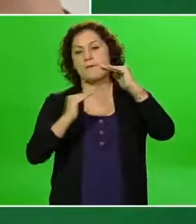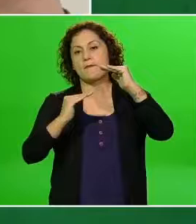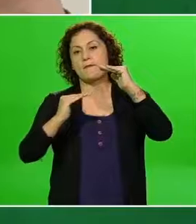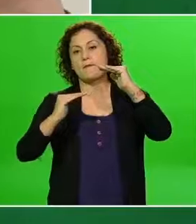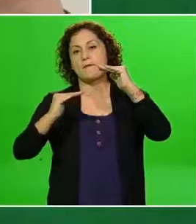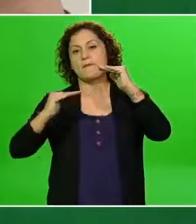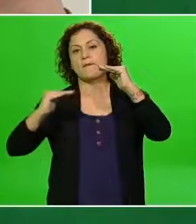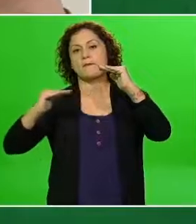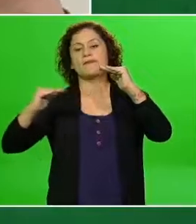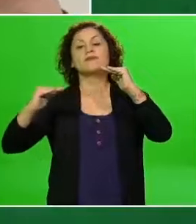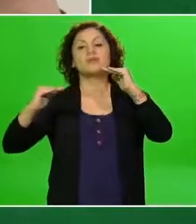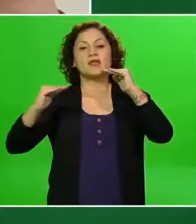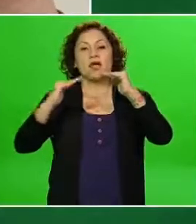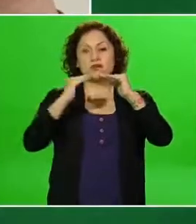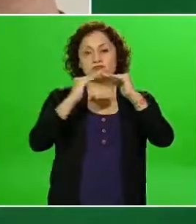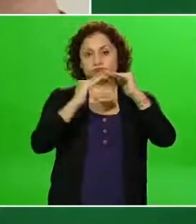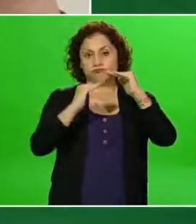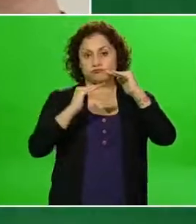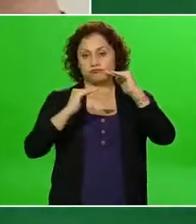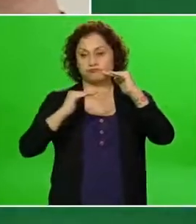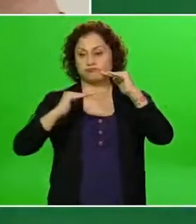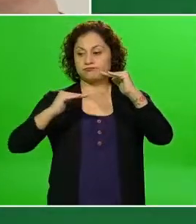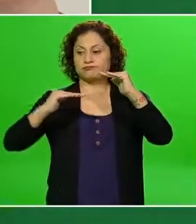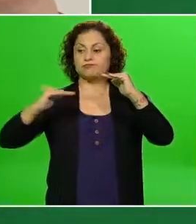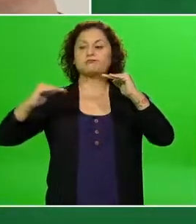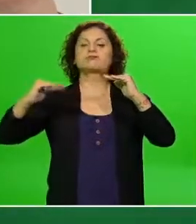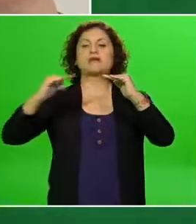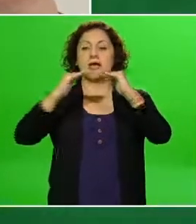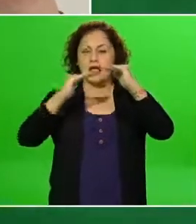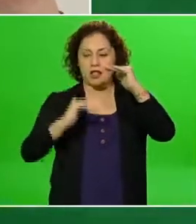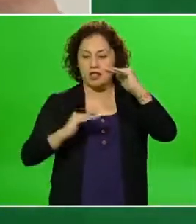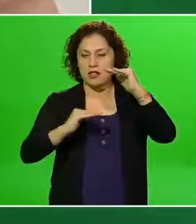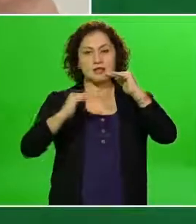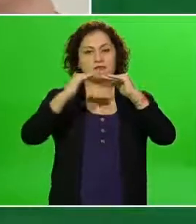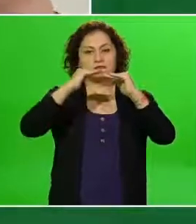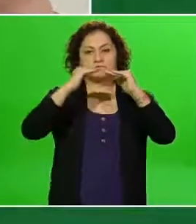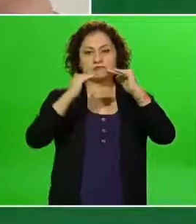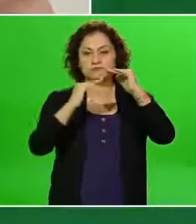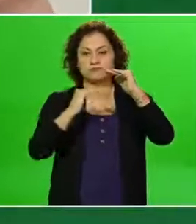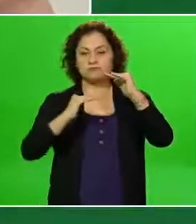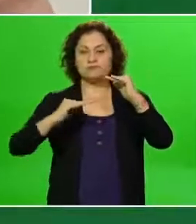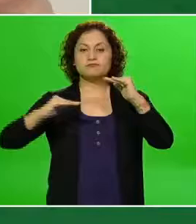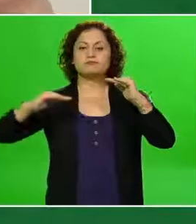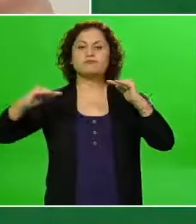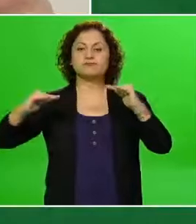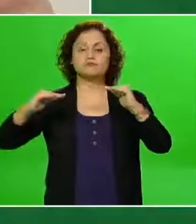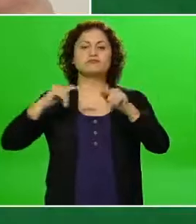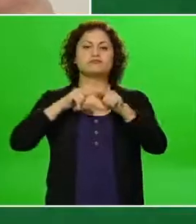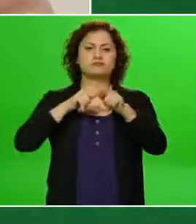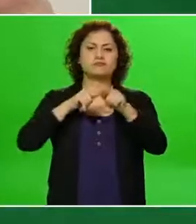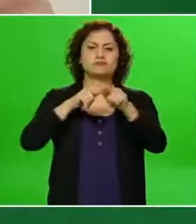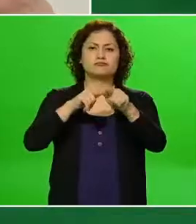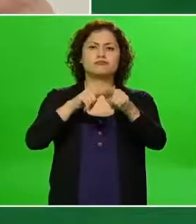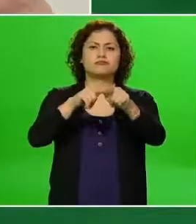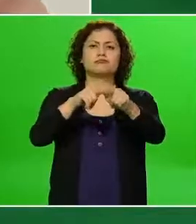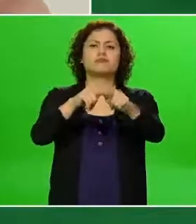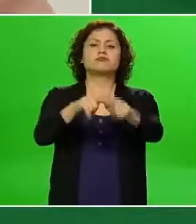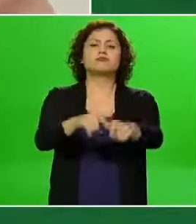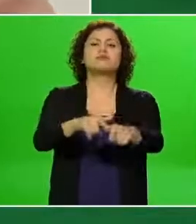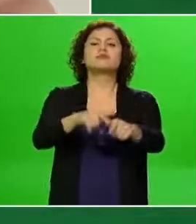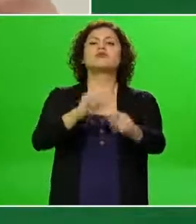una vez que llegan al medio empiezan a tener ese comportamiento basal en el medio y luego empiezan a bajar de una manera más